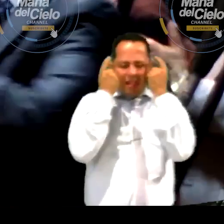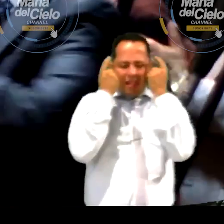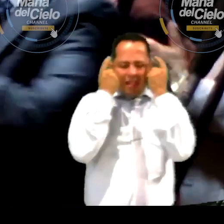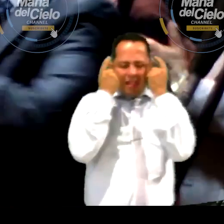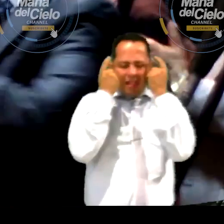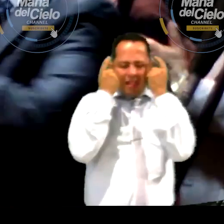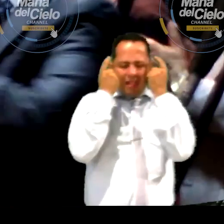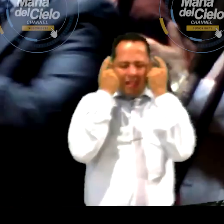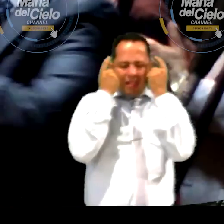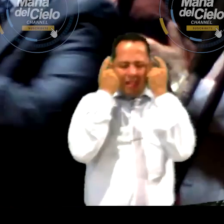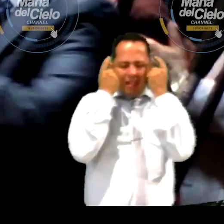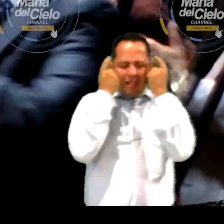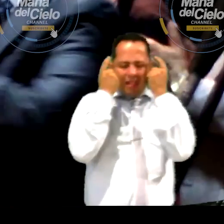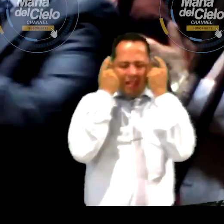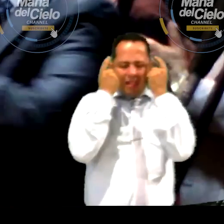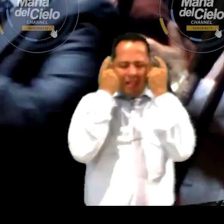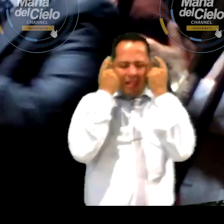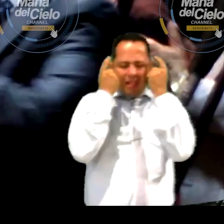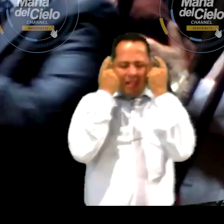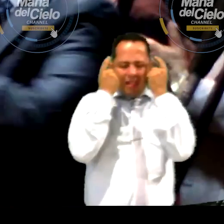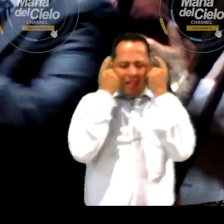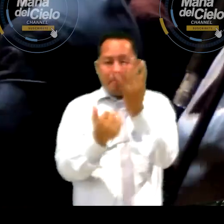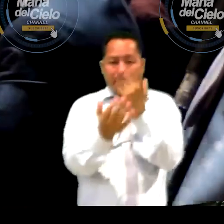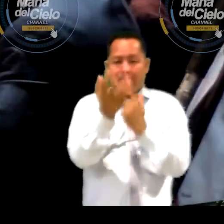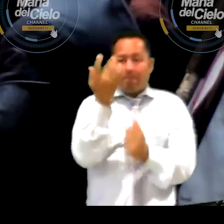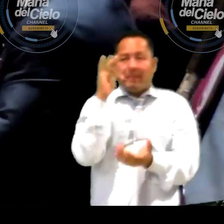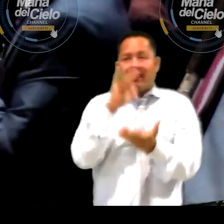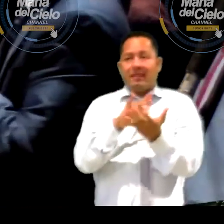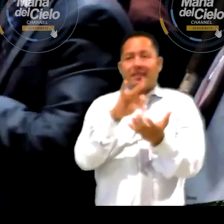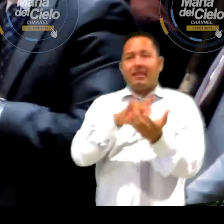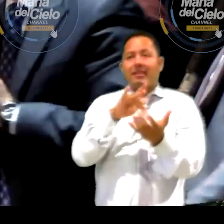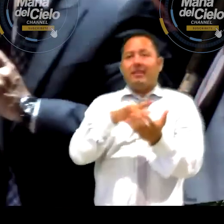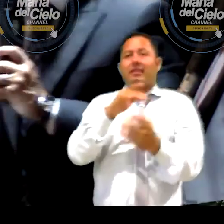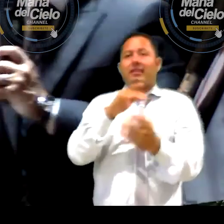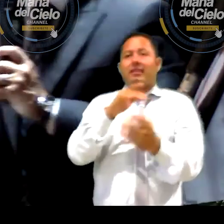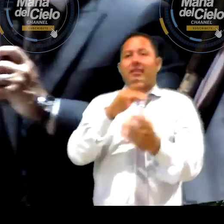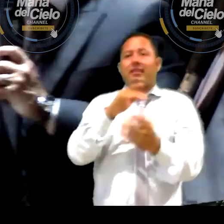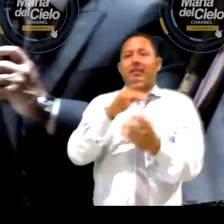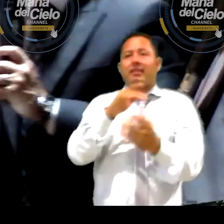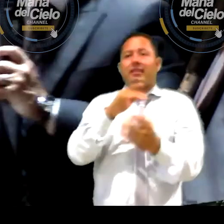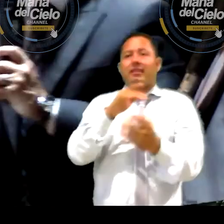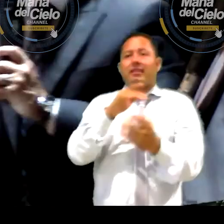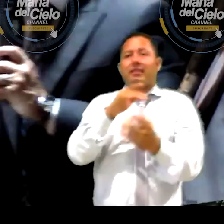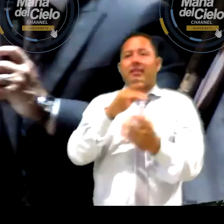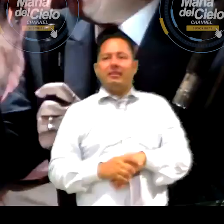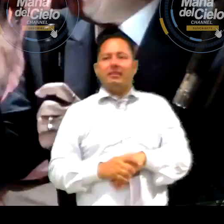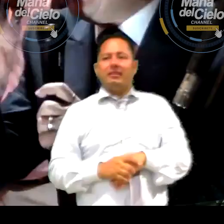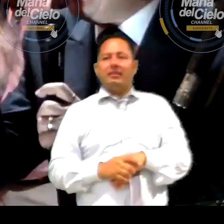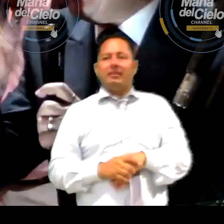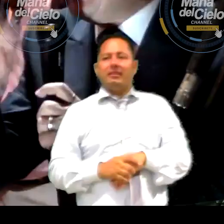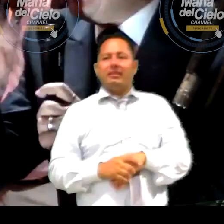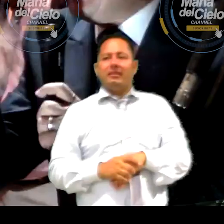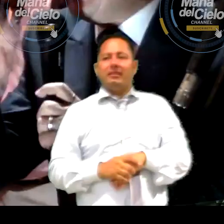no ha vuelto. Venga, venga esta noche, venga. Y otros están diciendo: ¡hiela